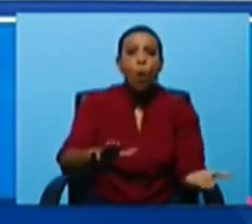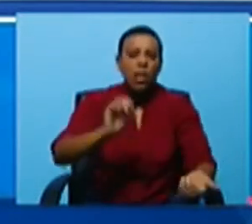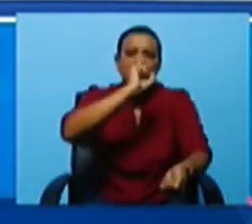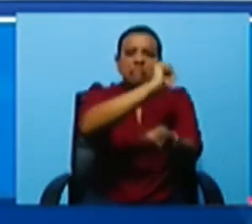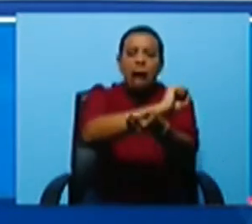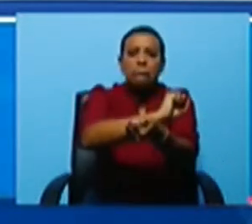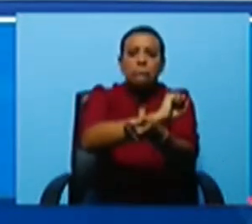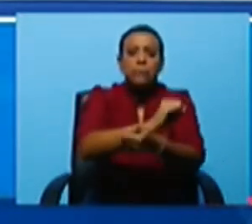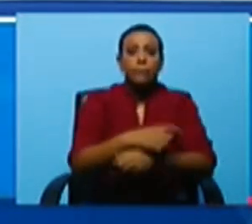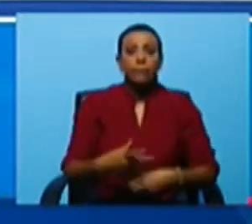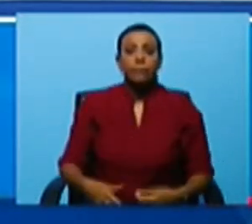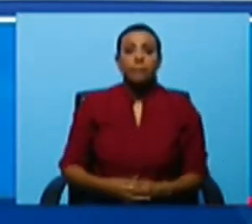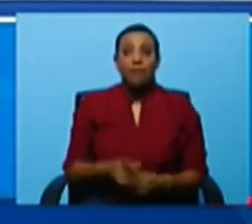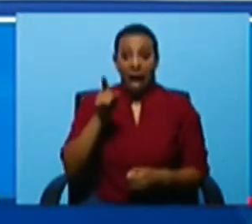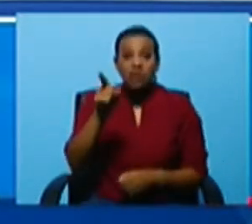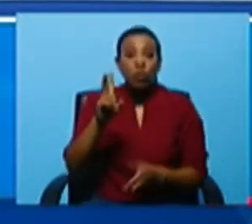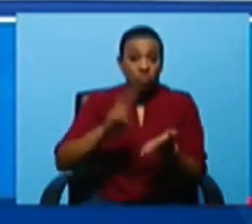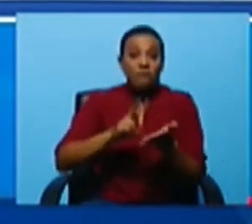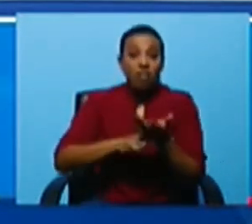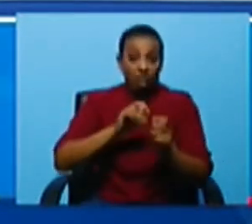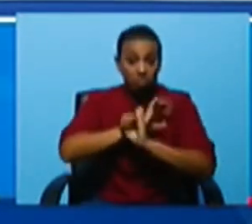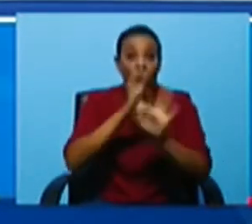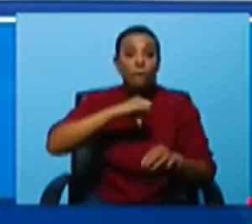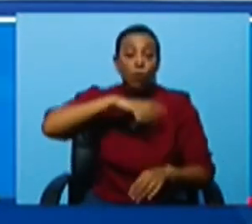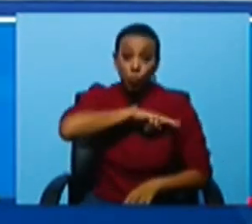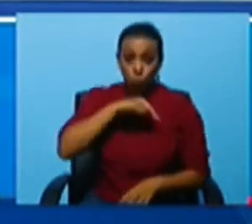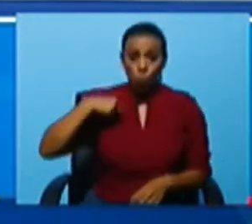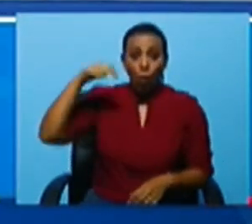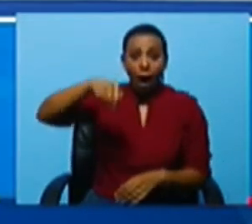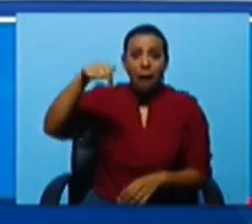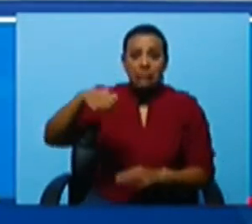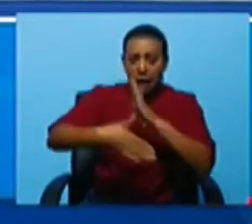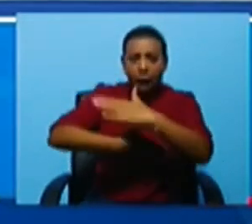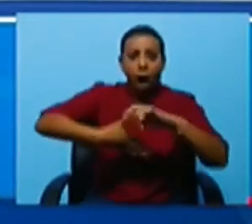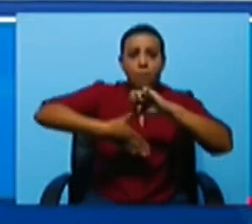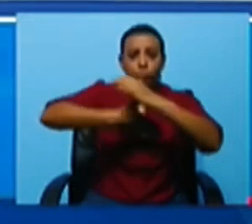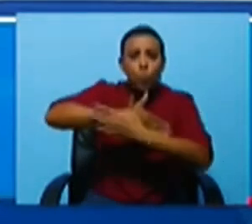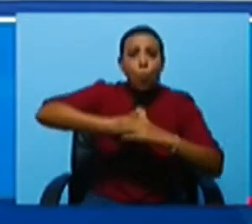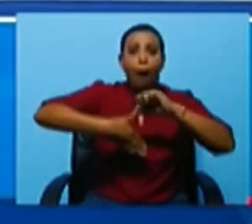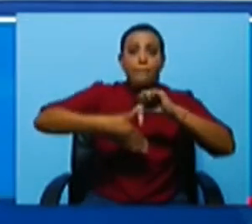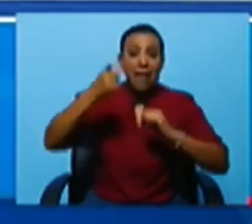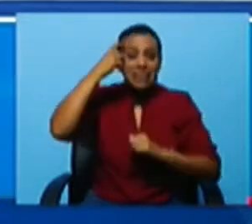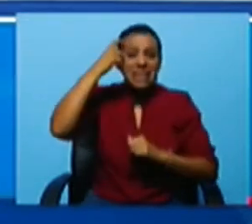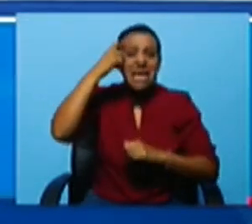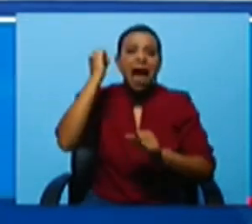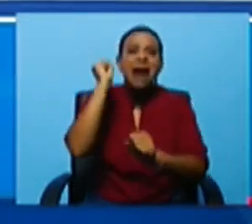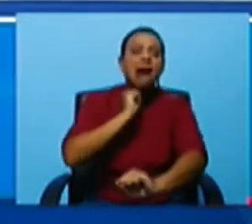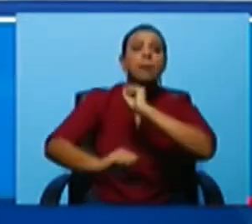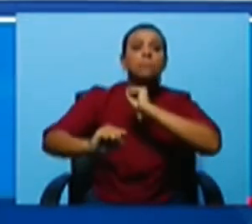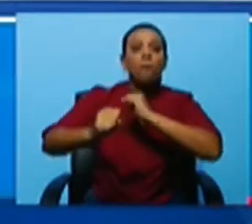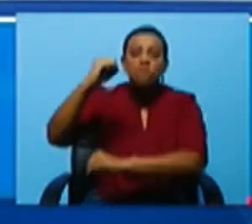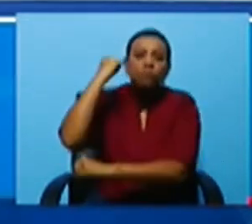esclavitud. Esa es la verdad. Y para nosotros es el día de la